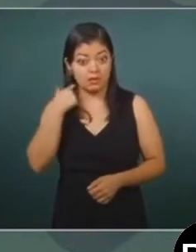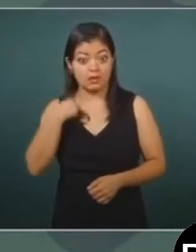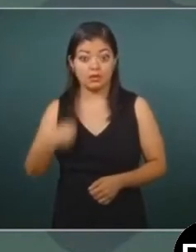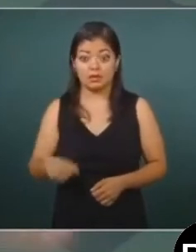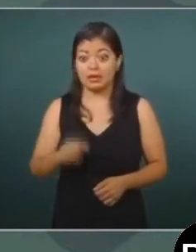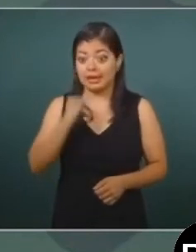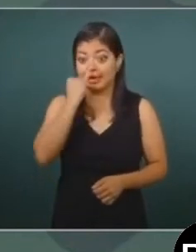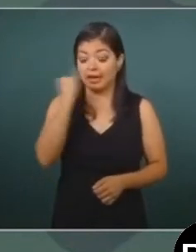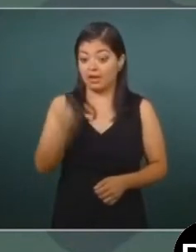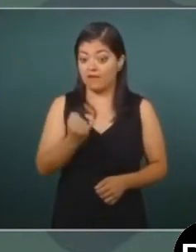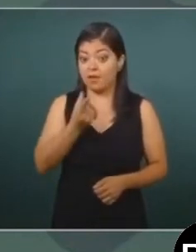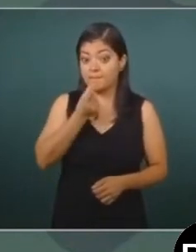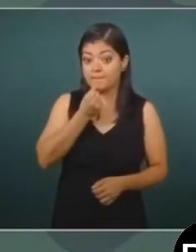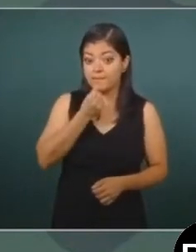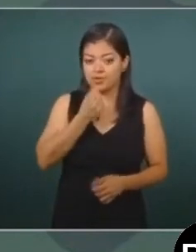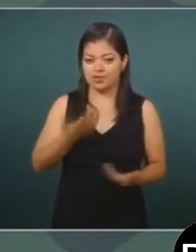un jefe de policía